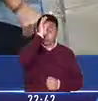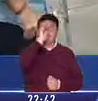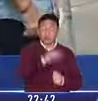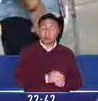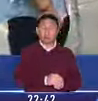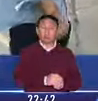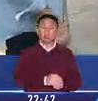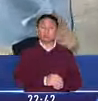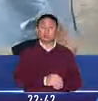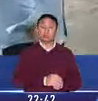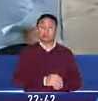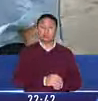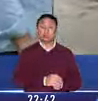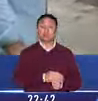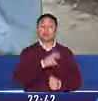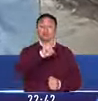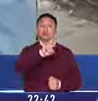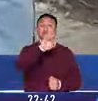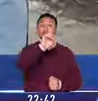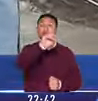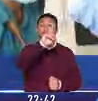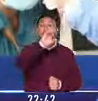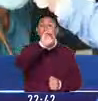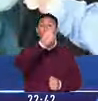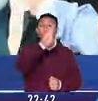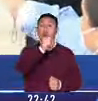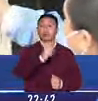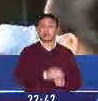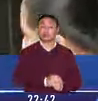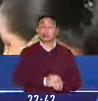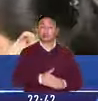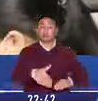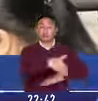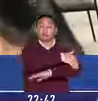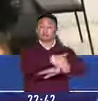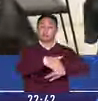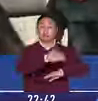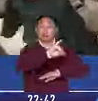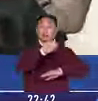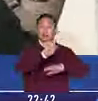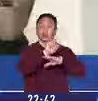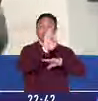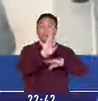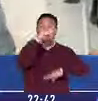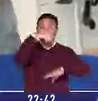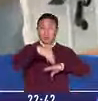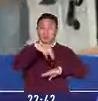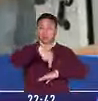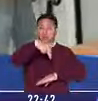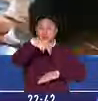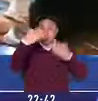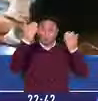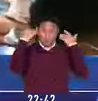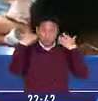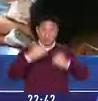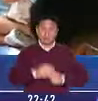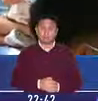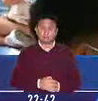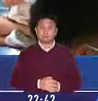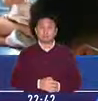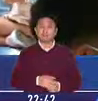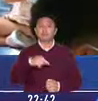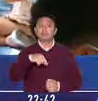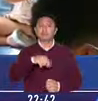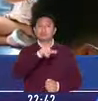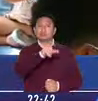la Ciudadela Marta de Roldós, ubicado en la avenida Juan Tan Camarengo, norte de Guayaquil. Aquí habló